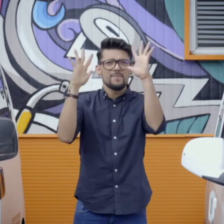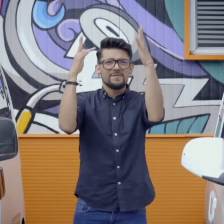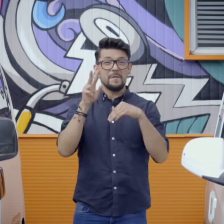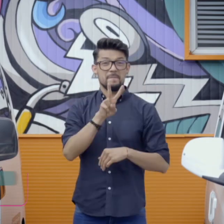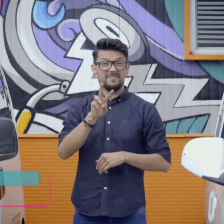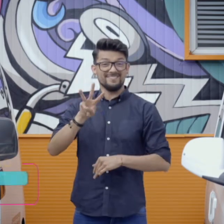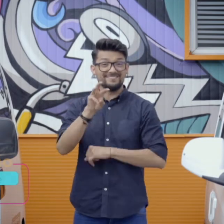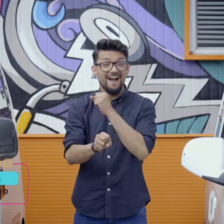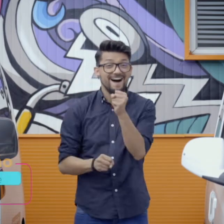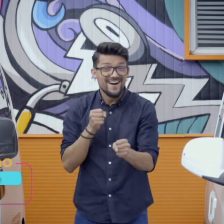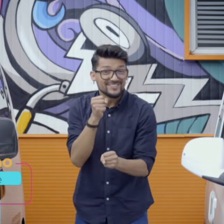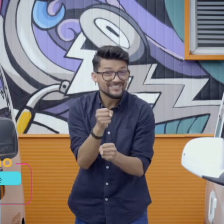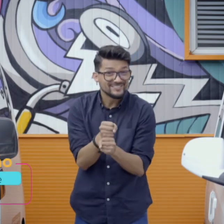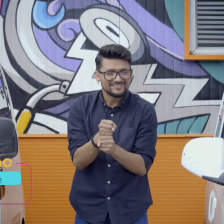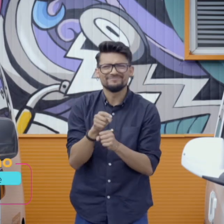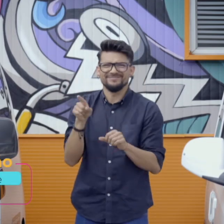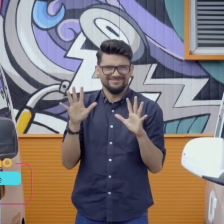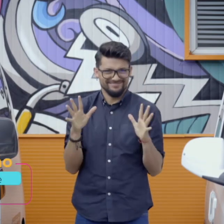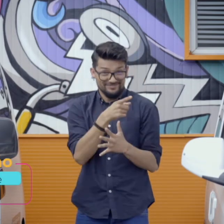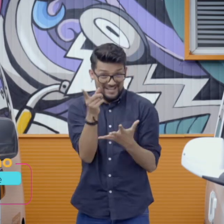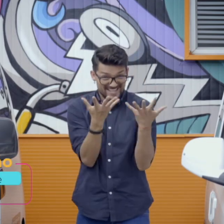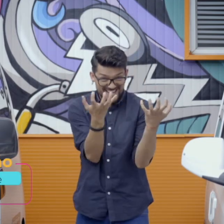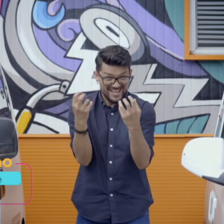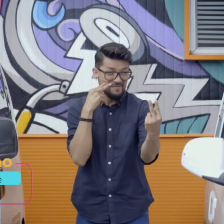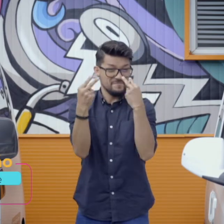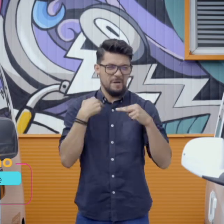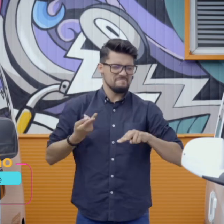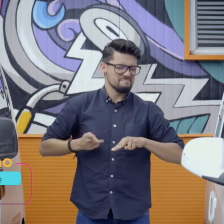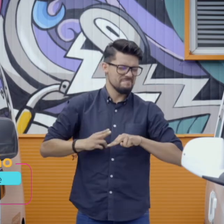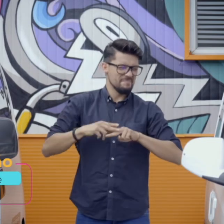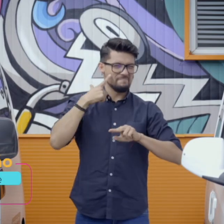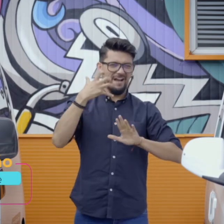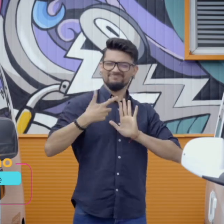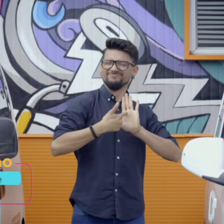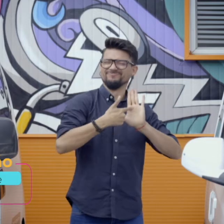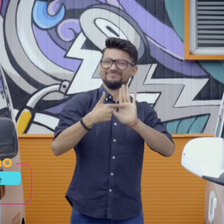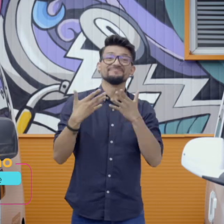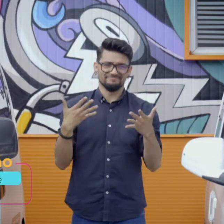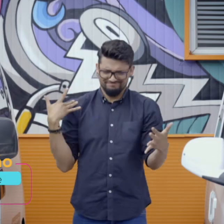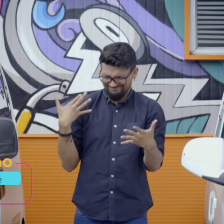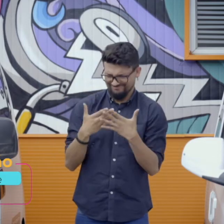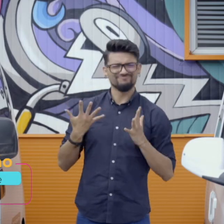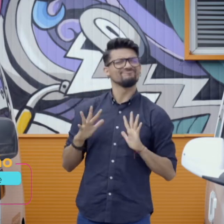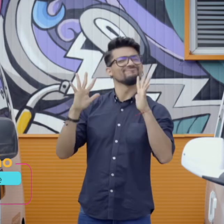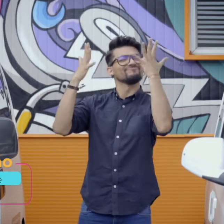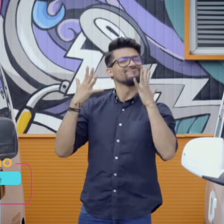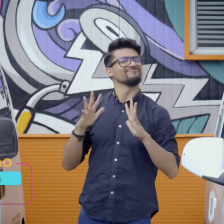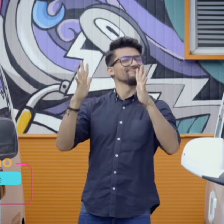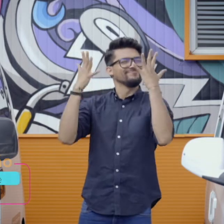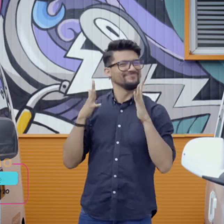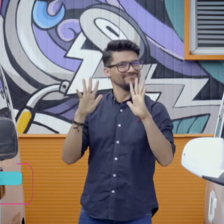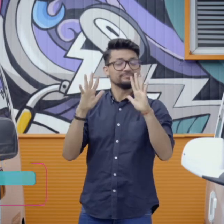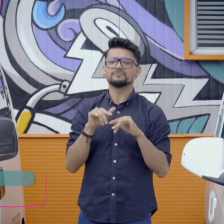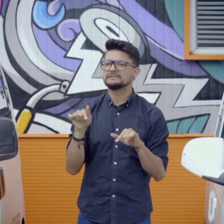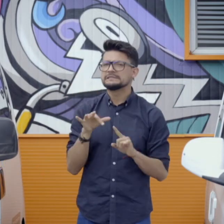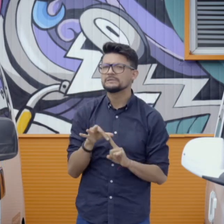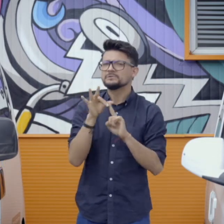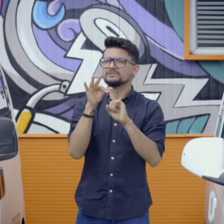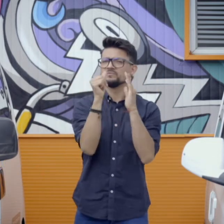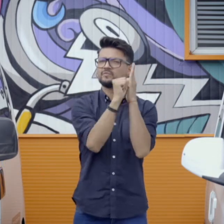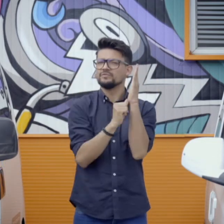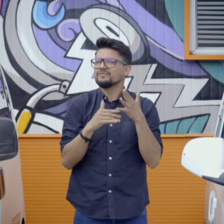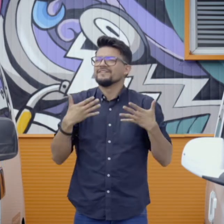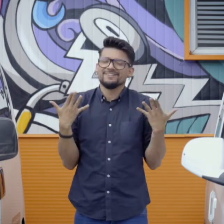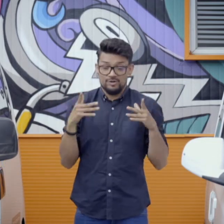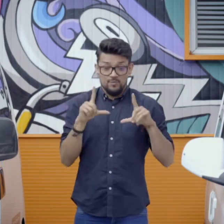En Canal 13 cumplimos 23 años siendo más de lo que quieres, Y por eso seguimos celebrando nuestro